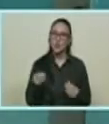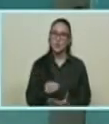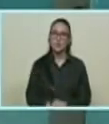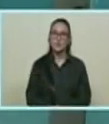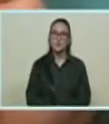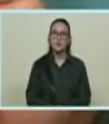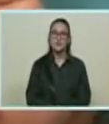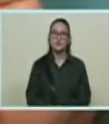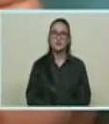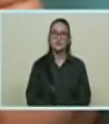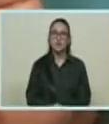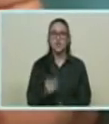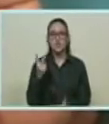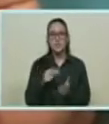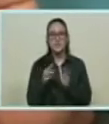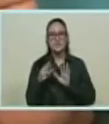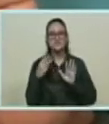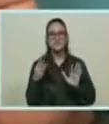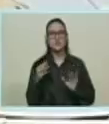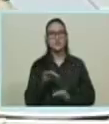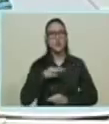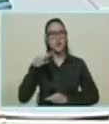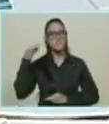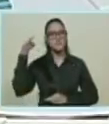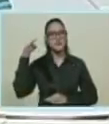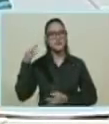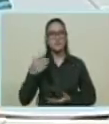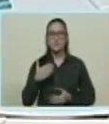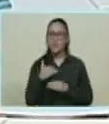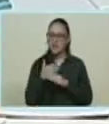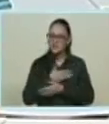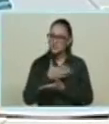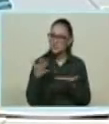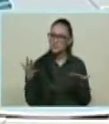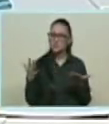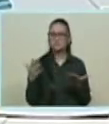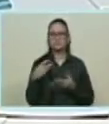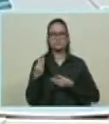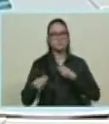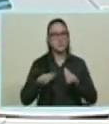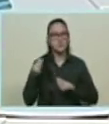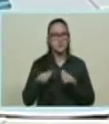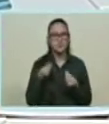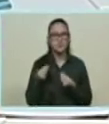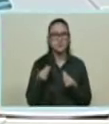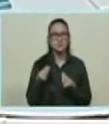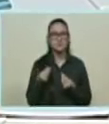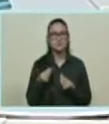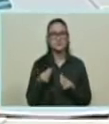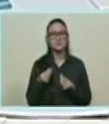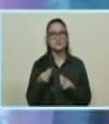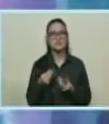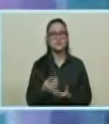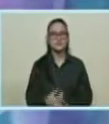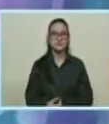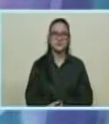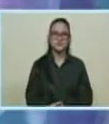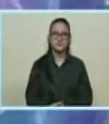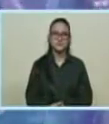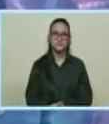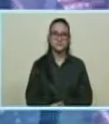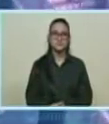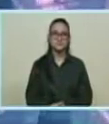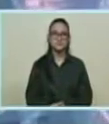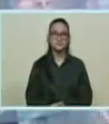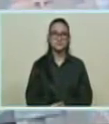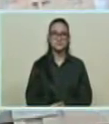El espíritu 2018 debe ser un espíritu de grandeza, de optimismo, de realización, de apertura del horizonte.